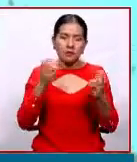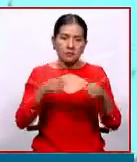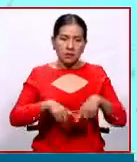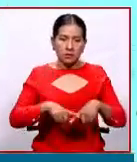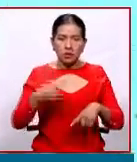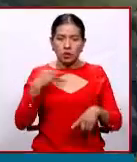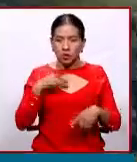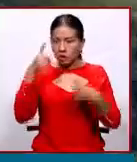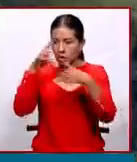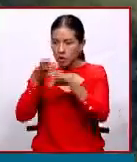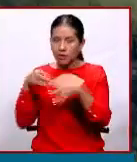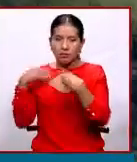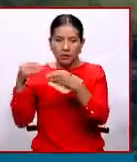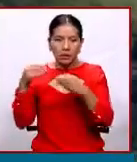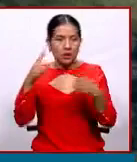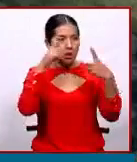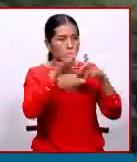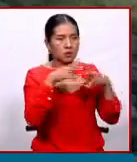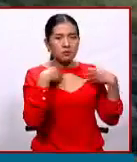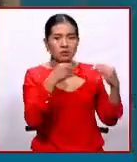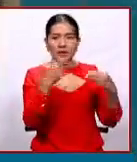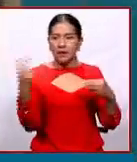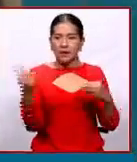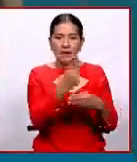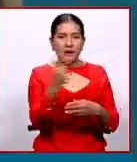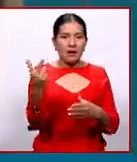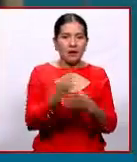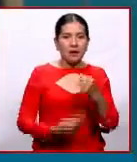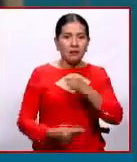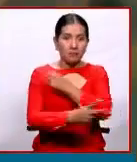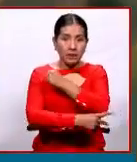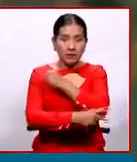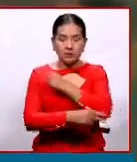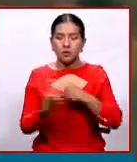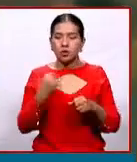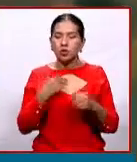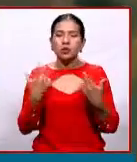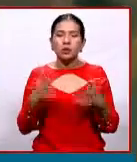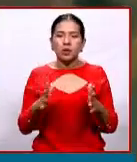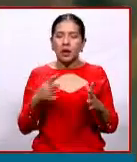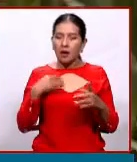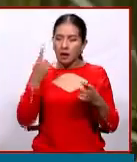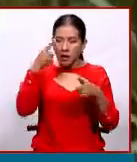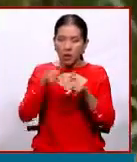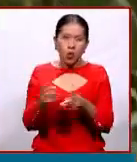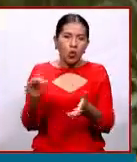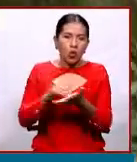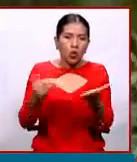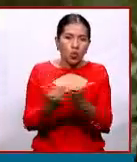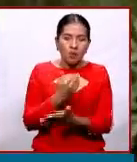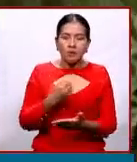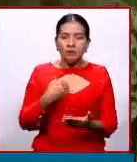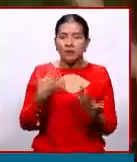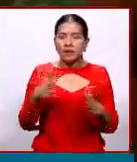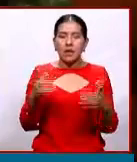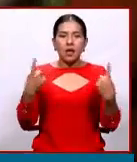vender a ambos contratos, ambos clientes. Básicamente lo que hemos logrado es que los volúmenes adicionales que teníamos para ofertar